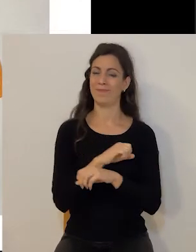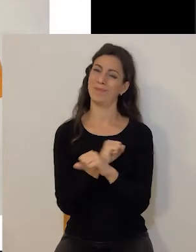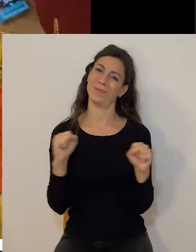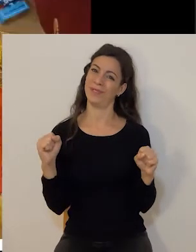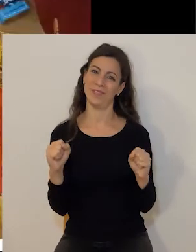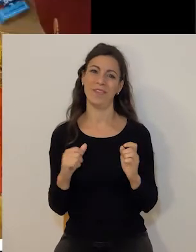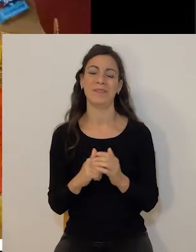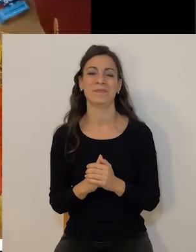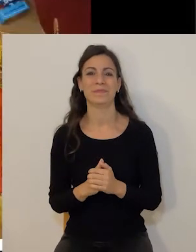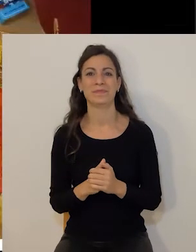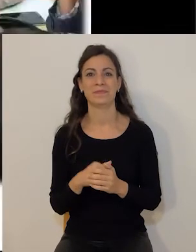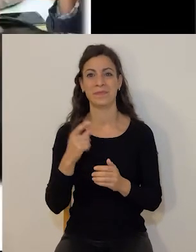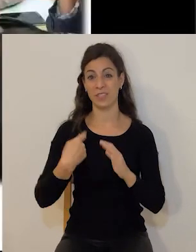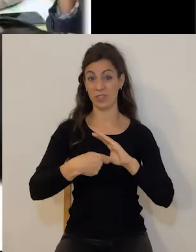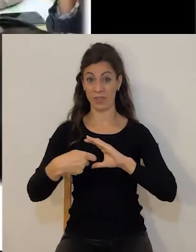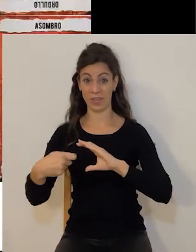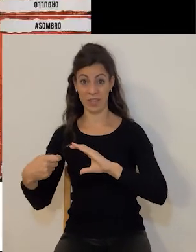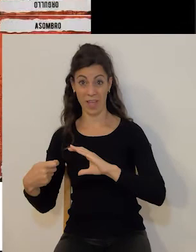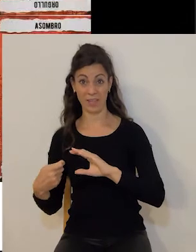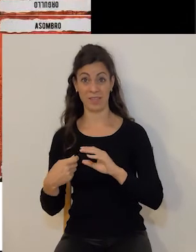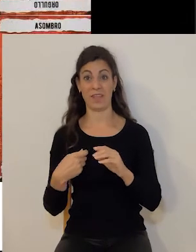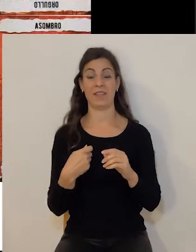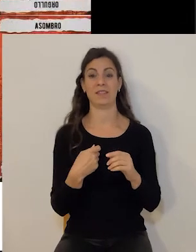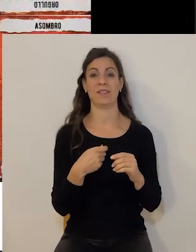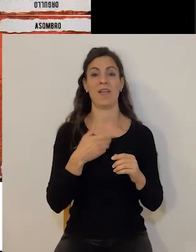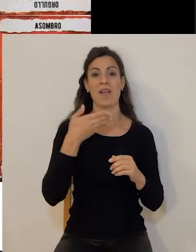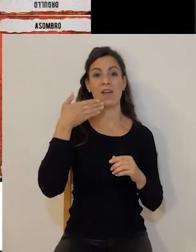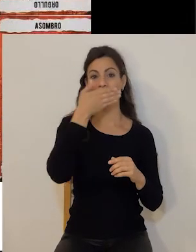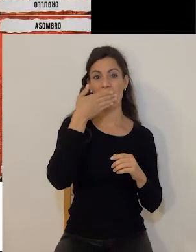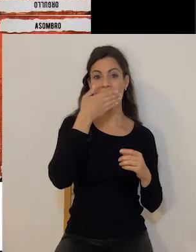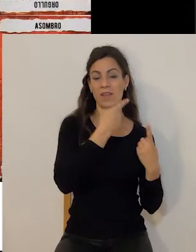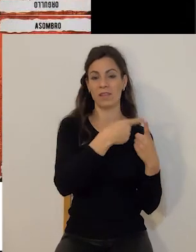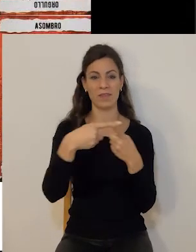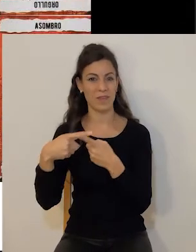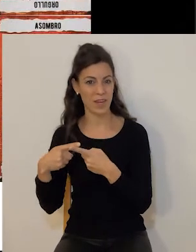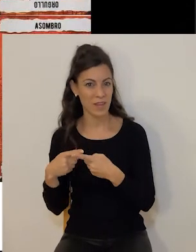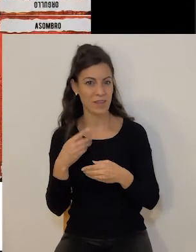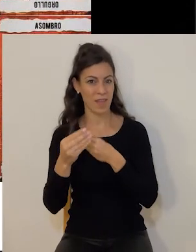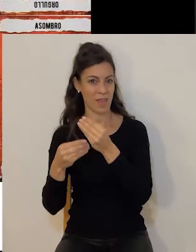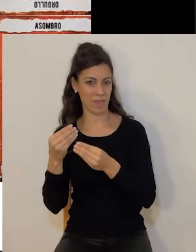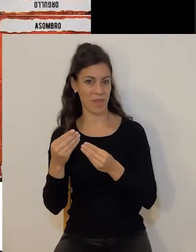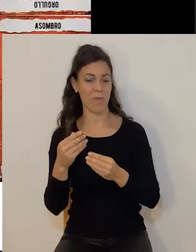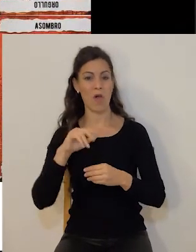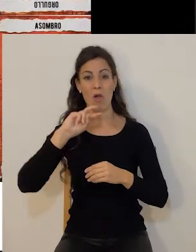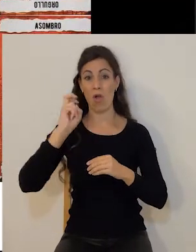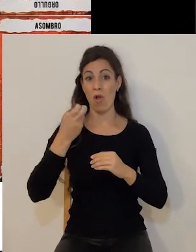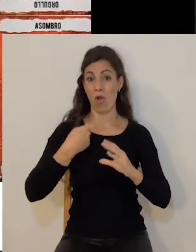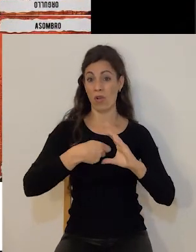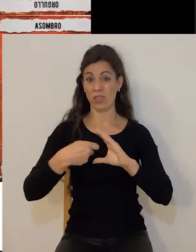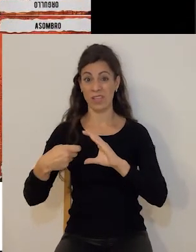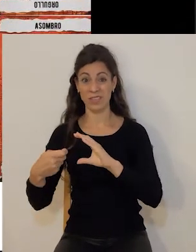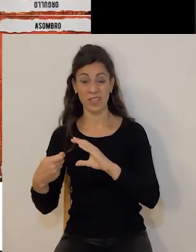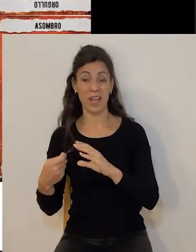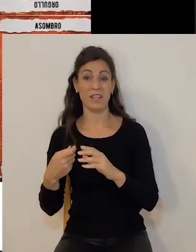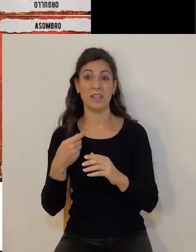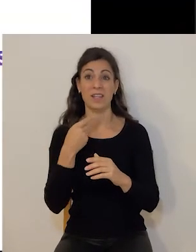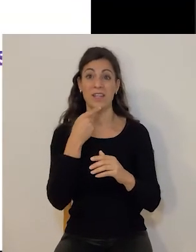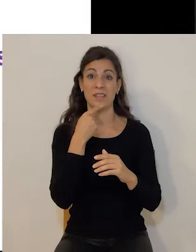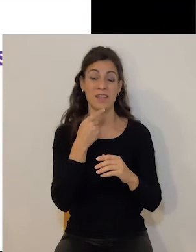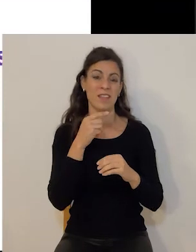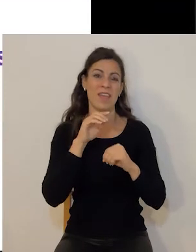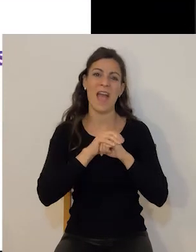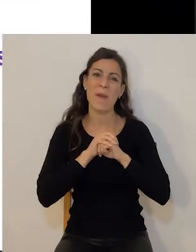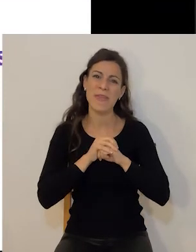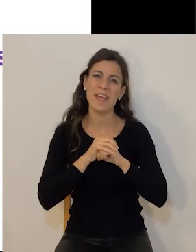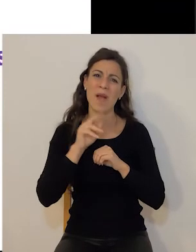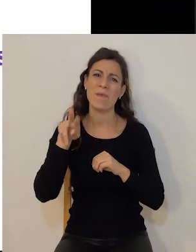Bien, pues estas son las cartas, lo hacemos en diferentes centros. Hay otras cartas que quizá no son tan amigables, de un juego que se llama Feelings, pero